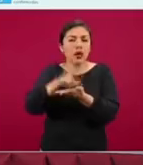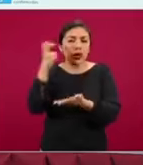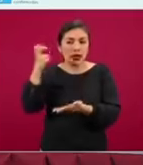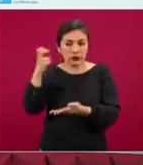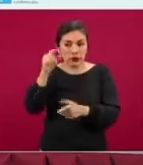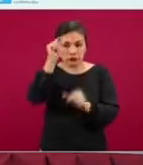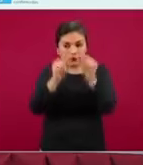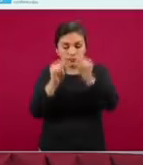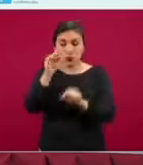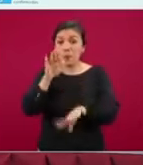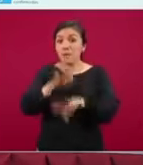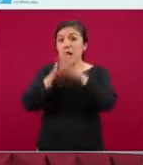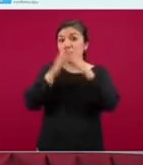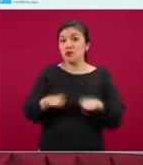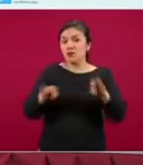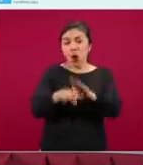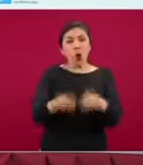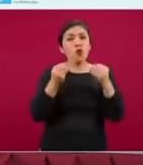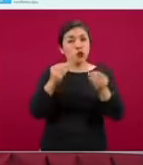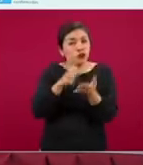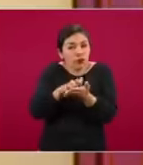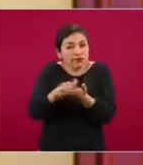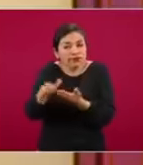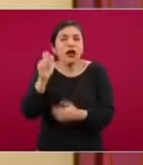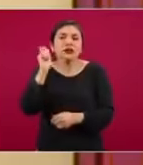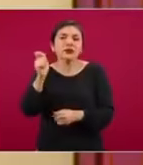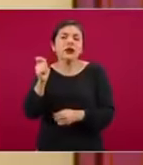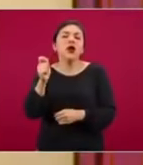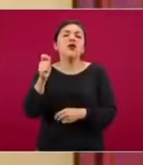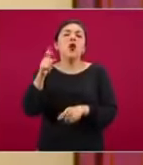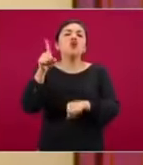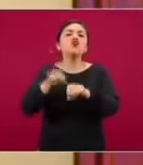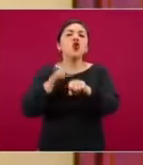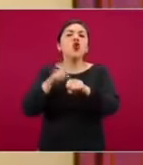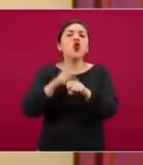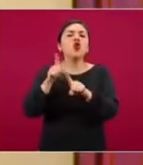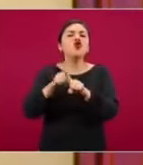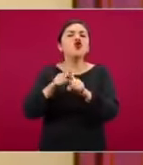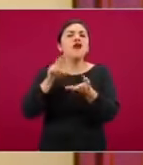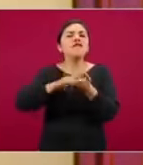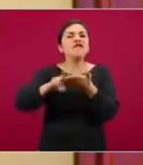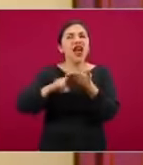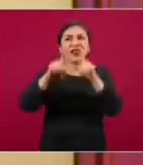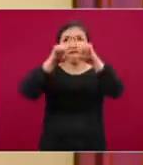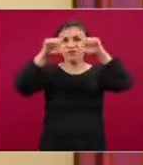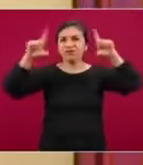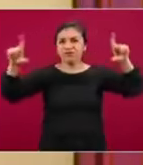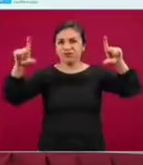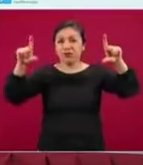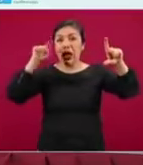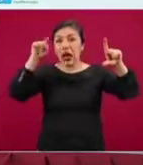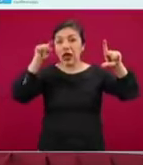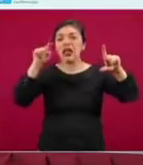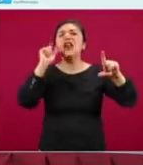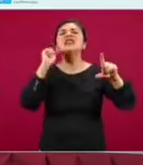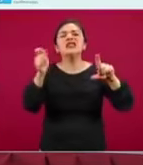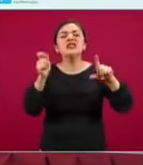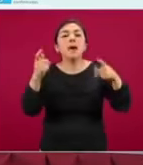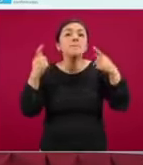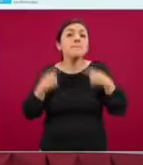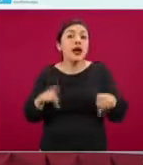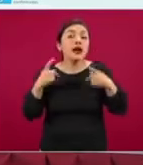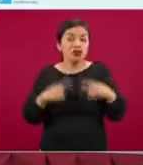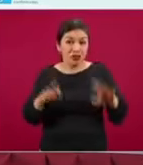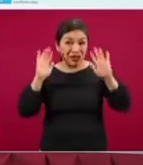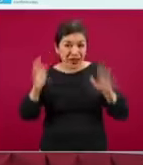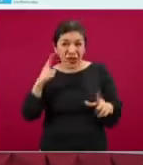barras. Los que destacan por su cantidad, lógicamente, son las barras de color verde, que están hasta la parte superior, y estas son precisamente las personas